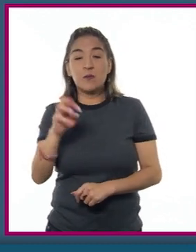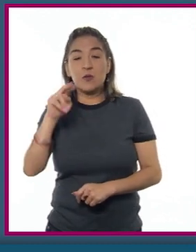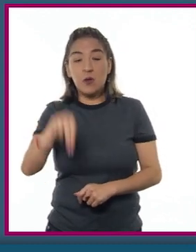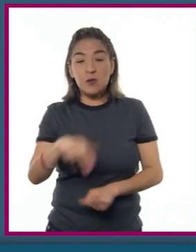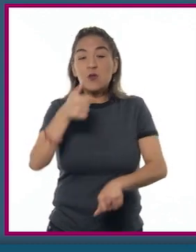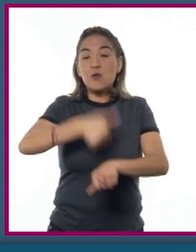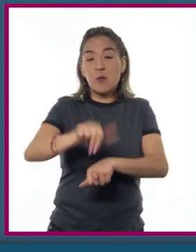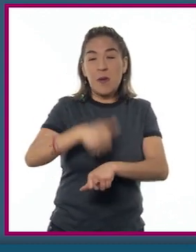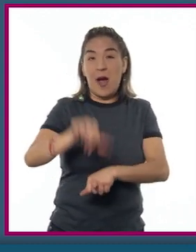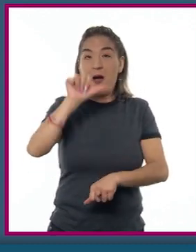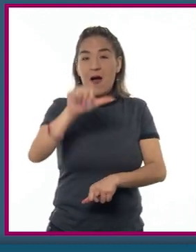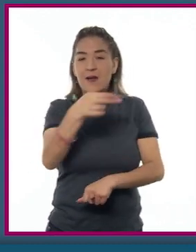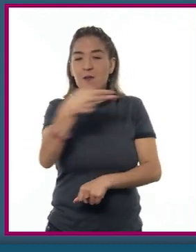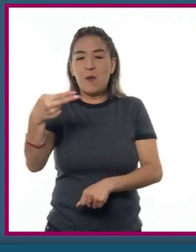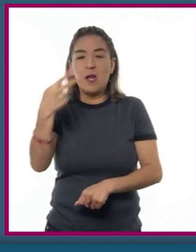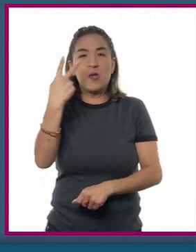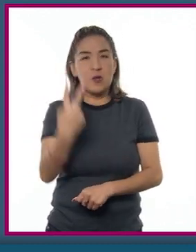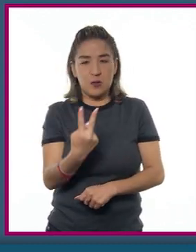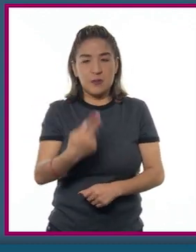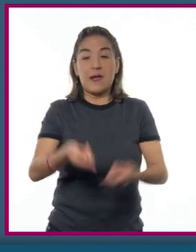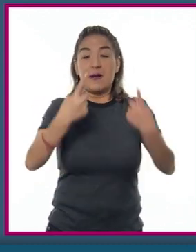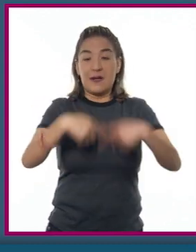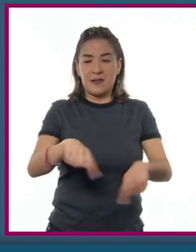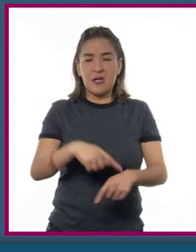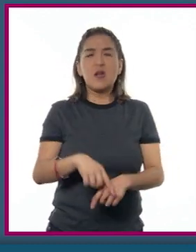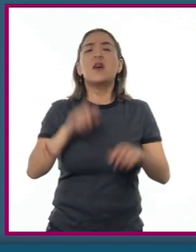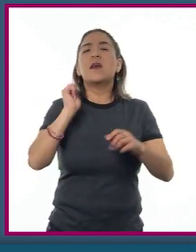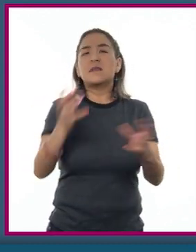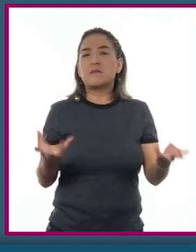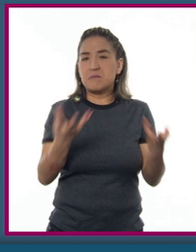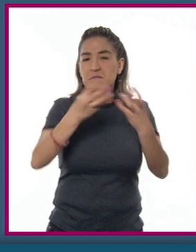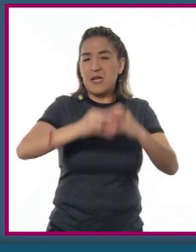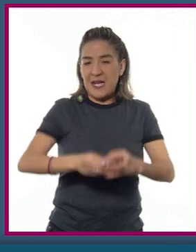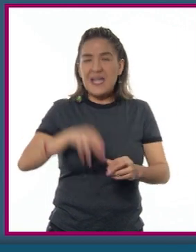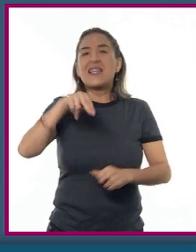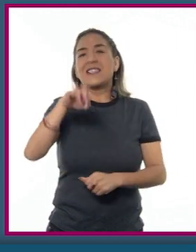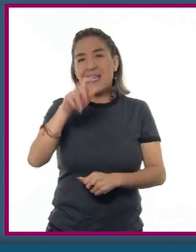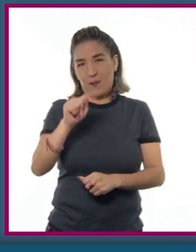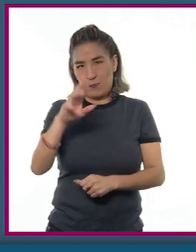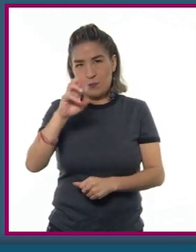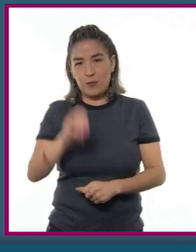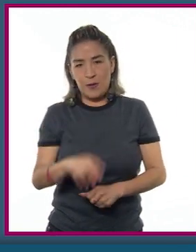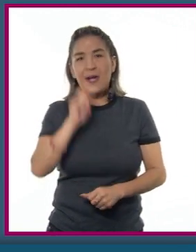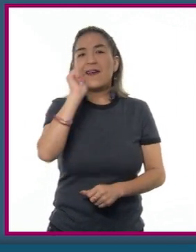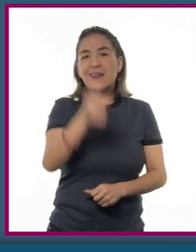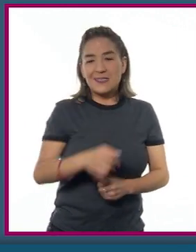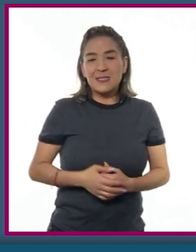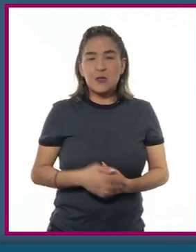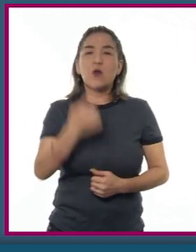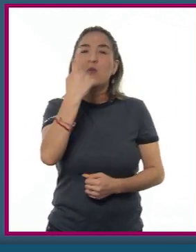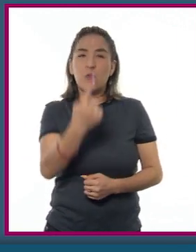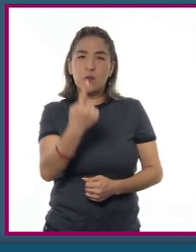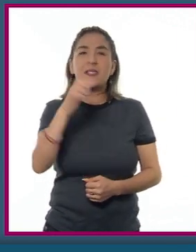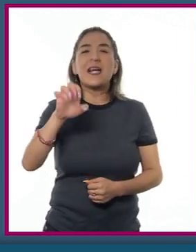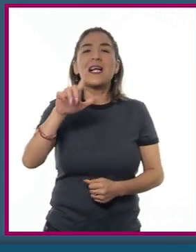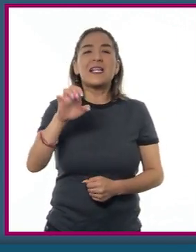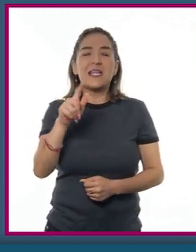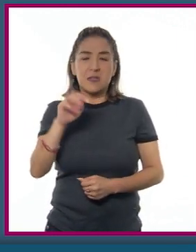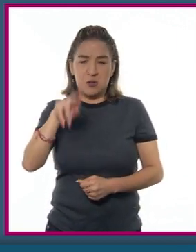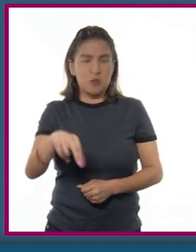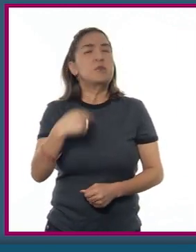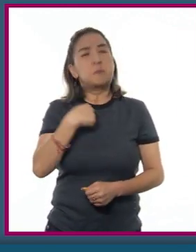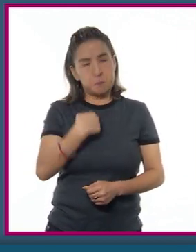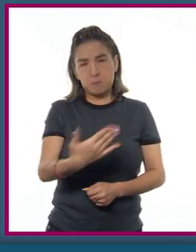es A igual a 2. Eléctricamente neutro, en consecuencia un electrón. Soy